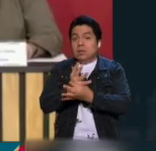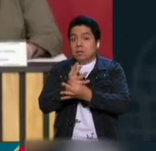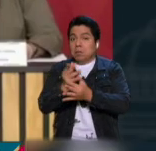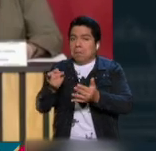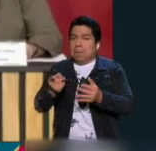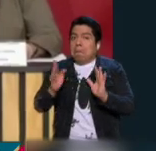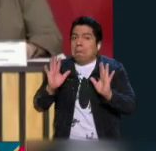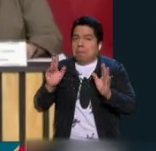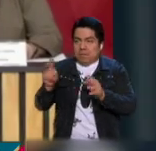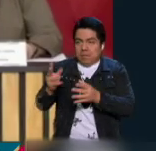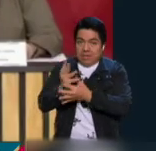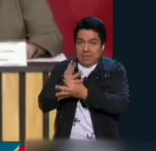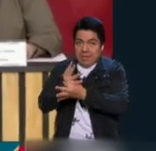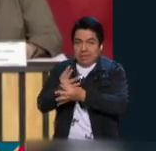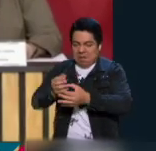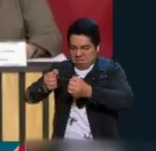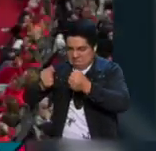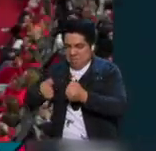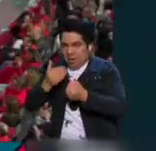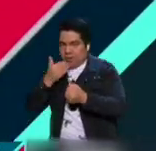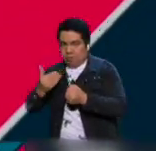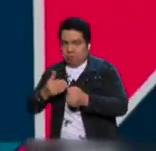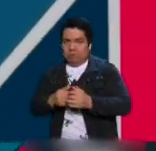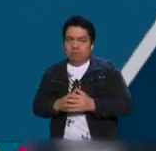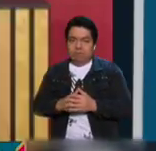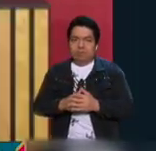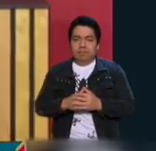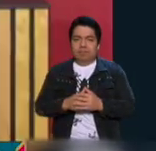dura oposición.